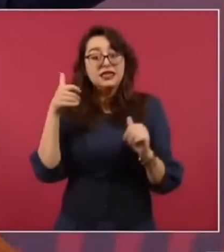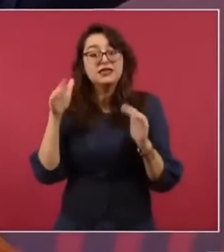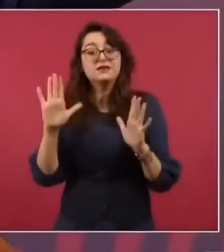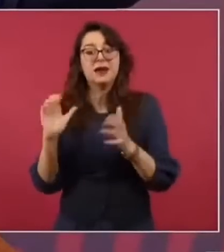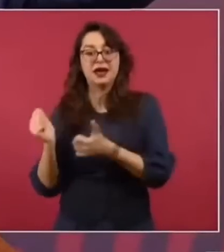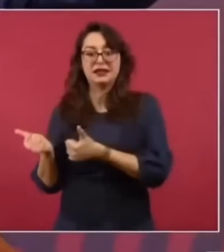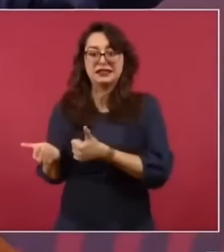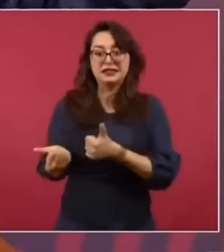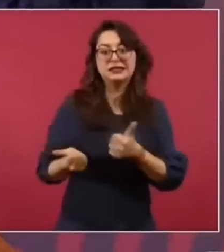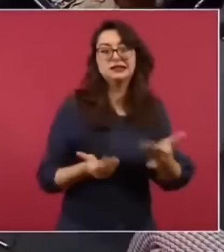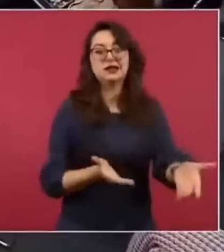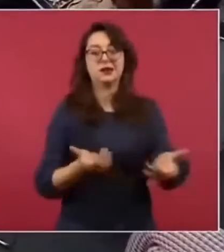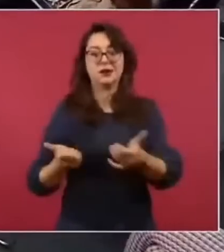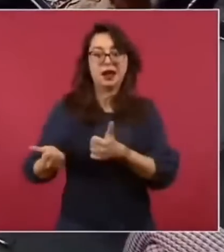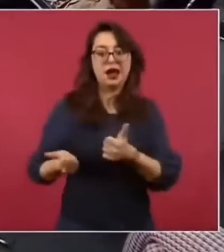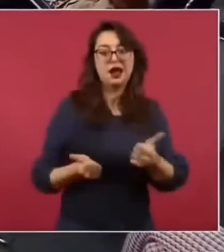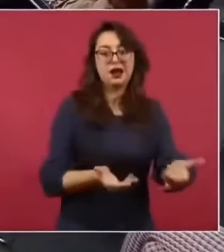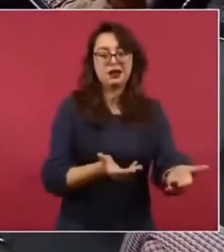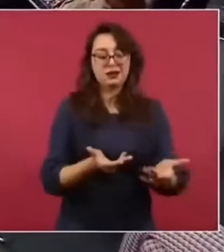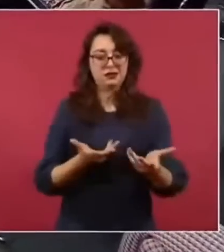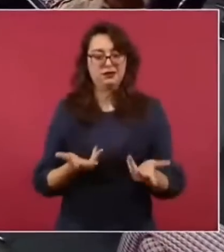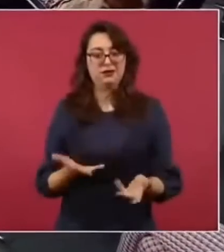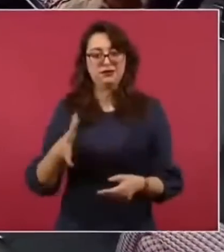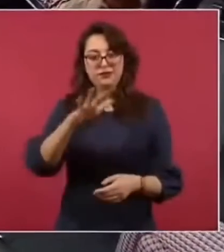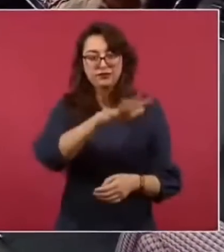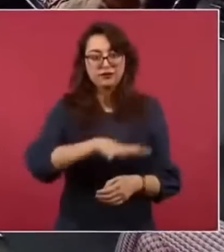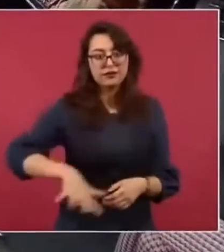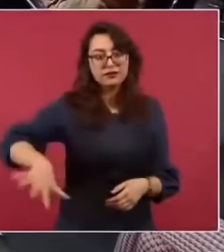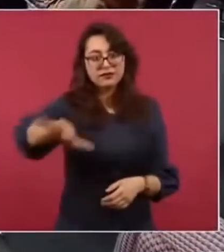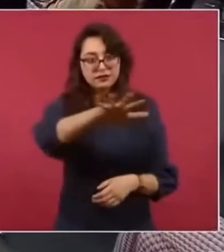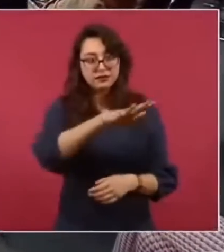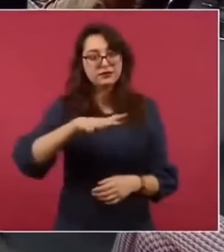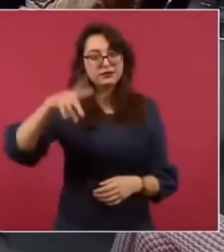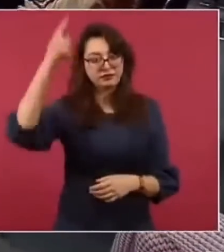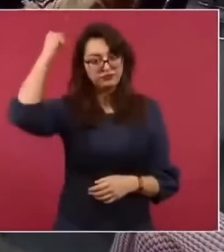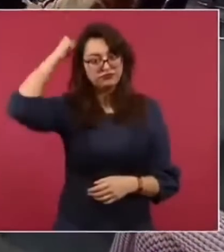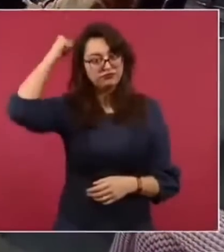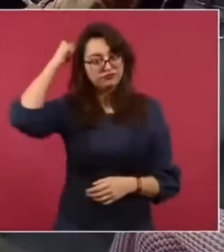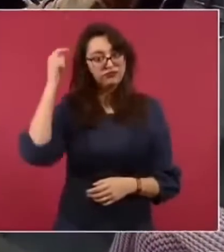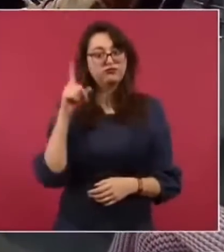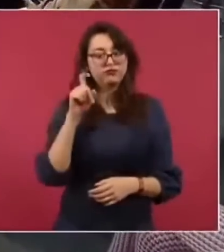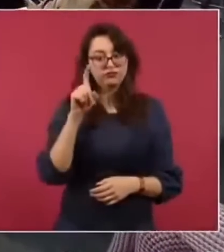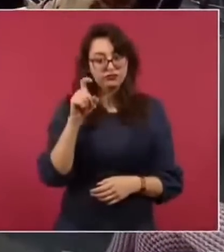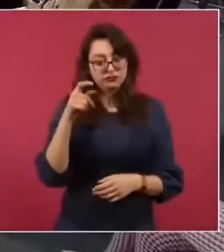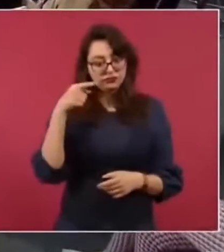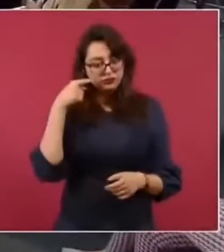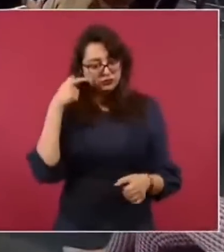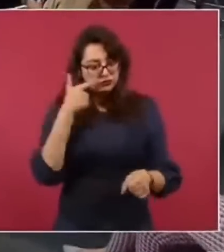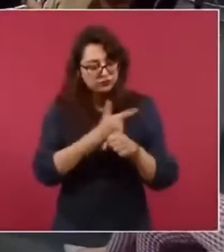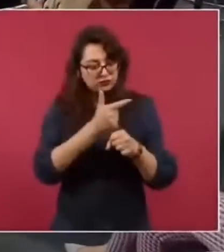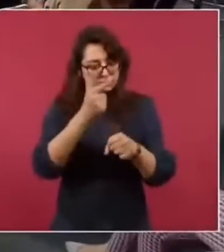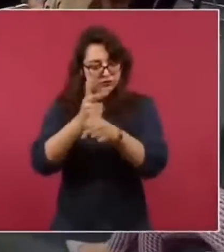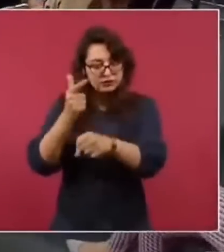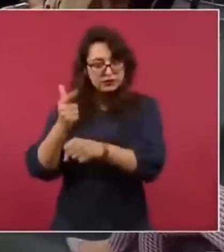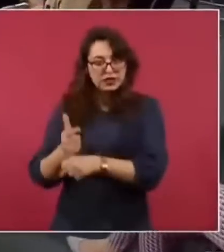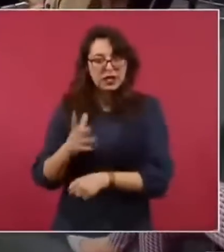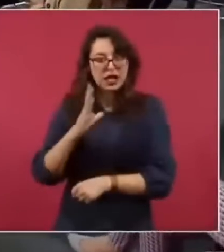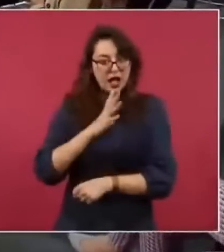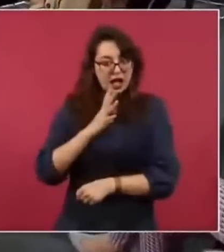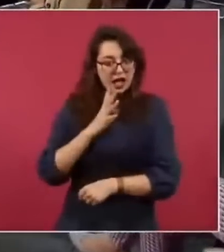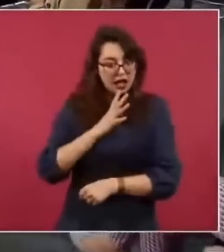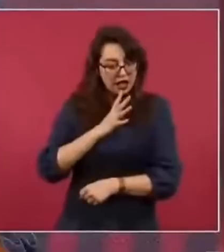zona del Valle de México, norte, hay agua en el subsuelo.